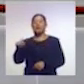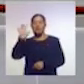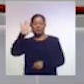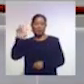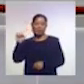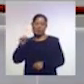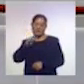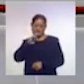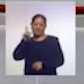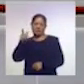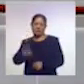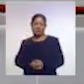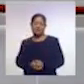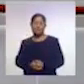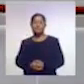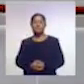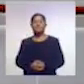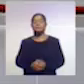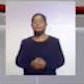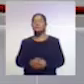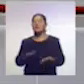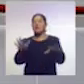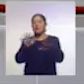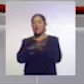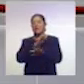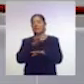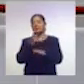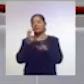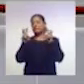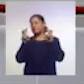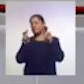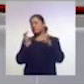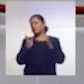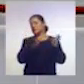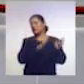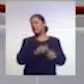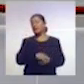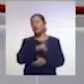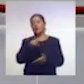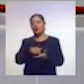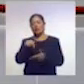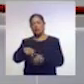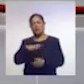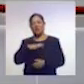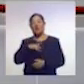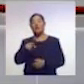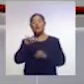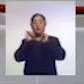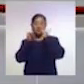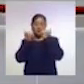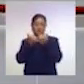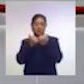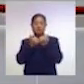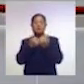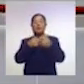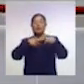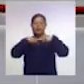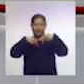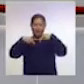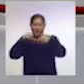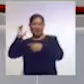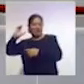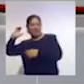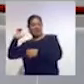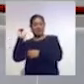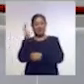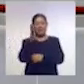poco al equipo de los Pumas. Cambiemos de tema y hablemos del ámbito local, sobre todo porque hay una organización de fútbol americano que